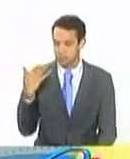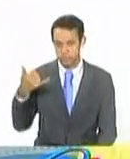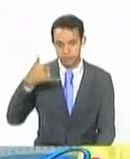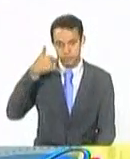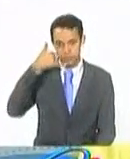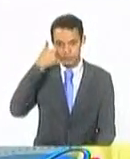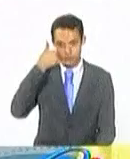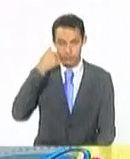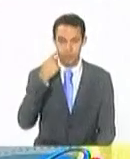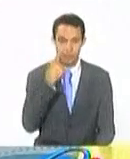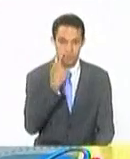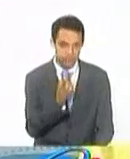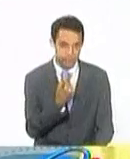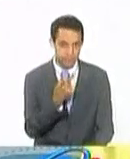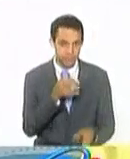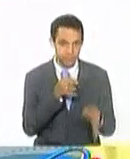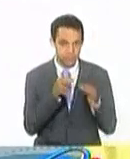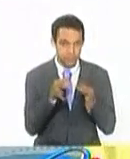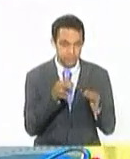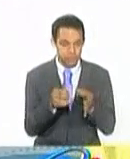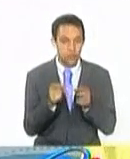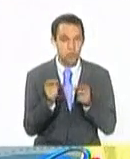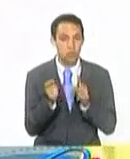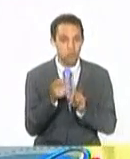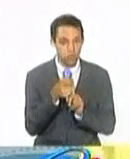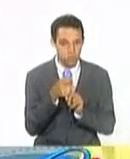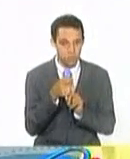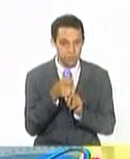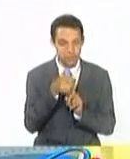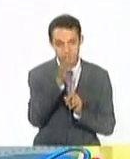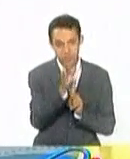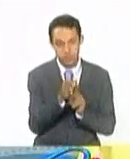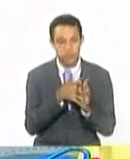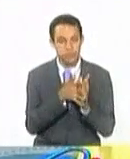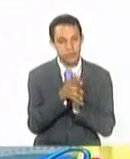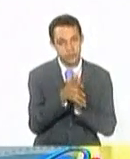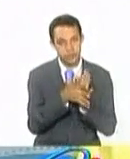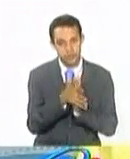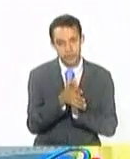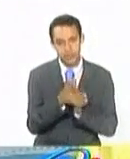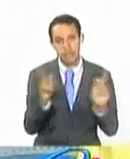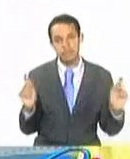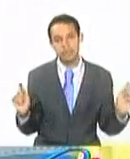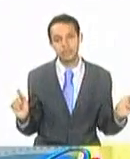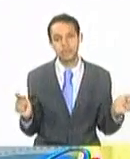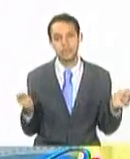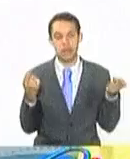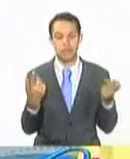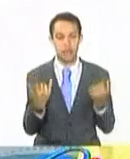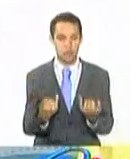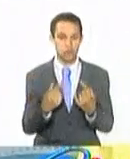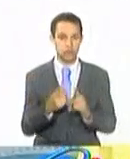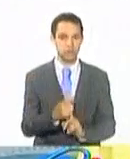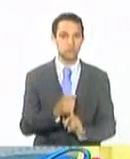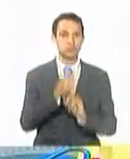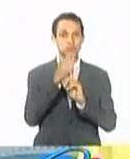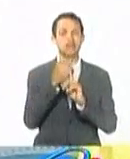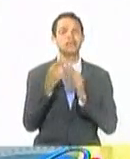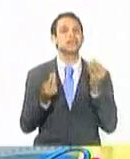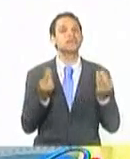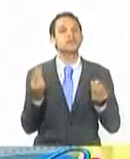miren hay una cosa Que que digamos afortunadamente especialidades como